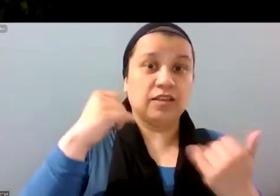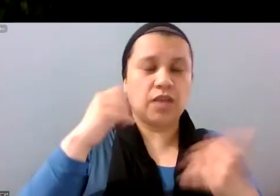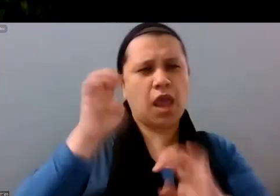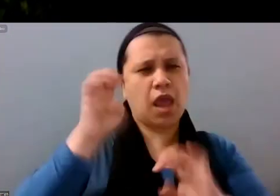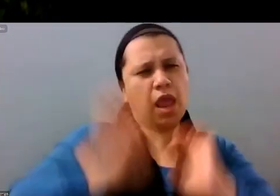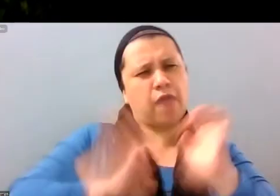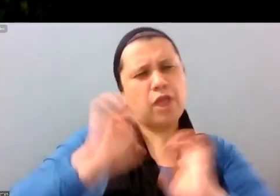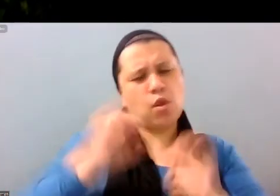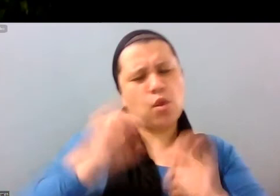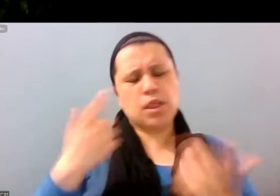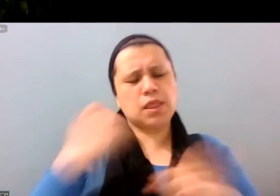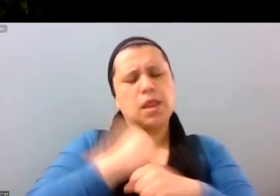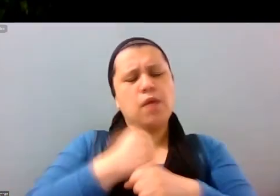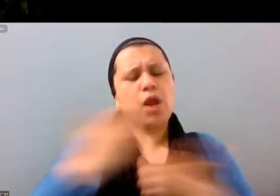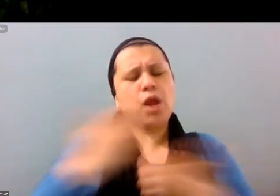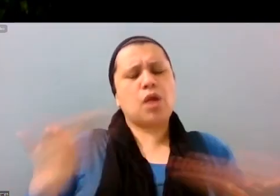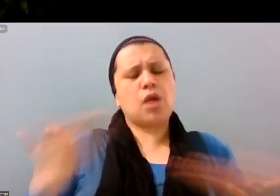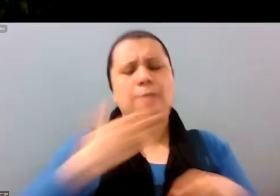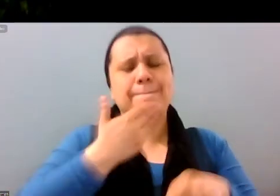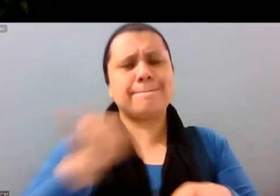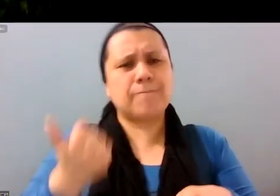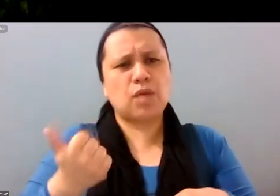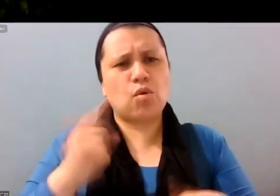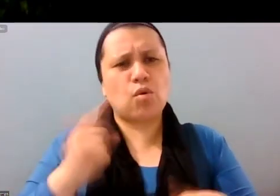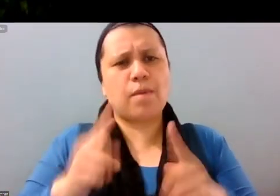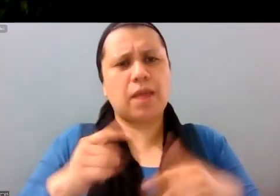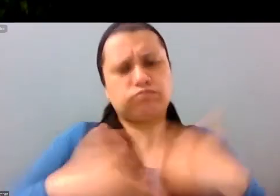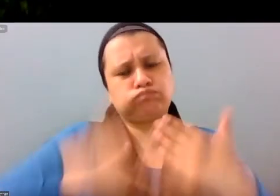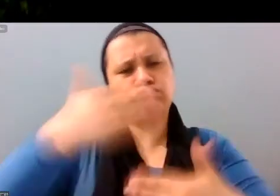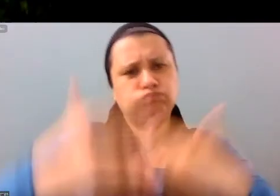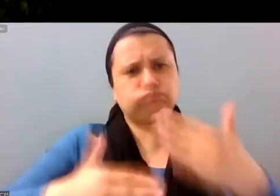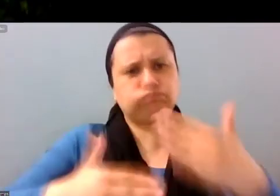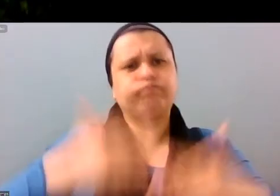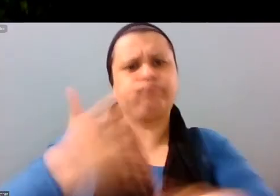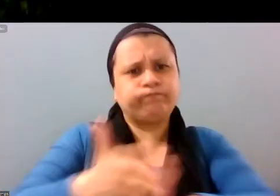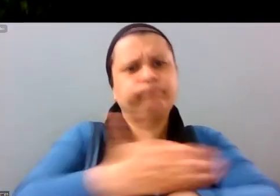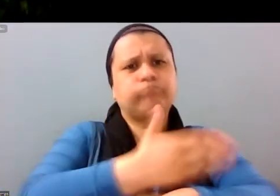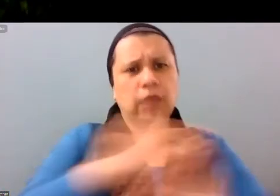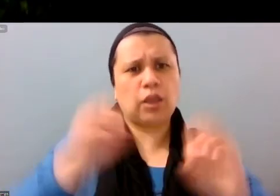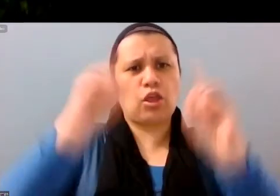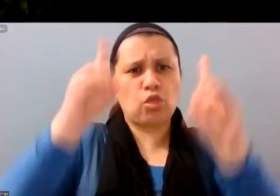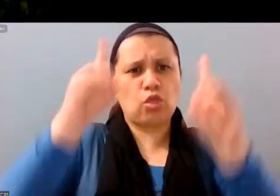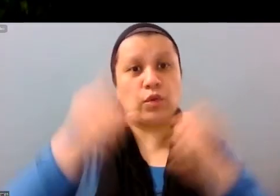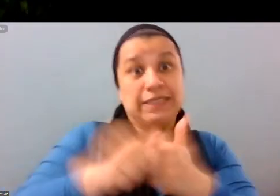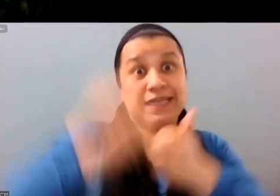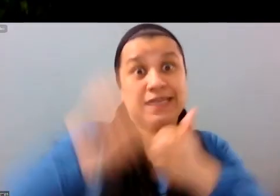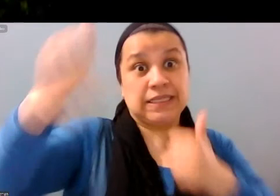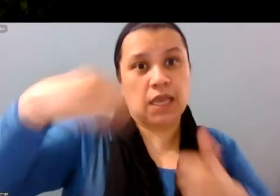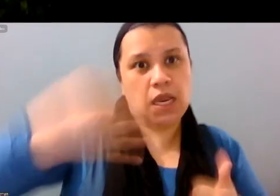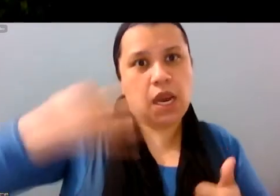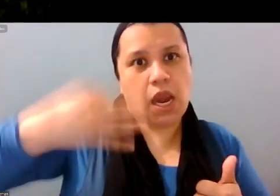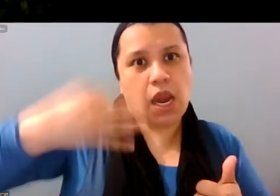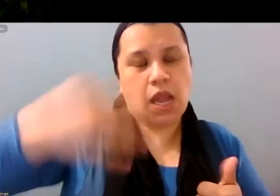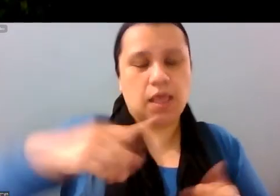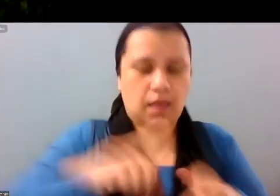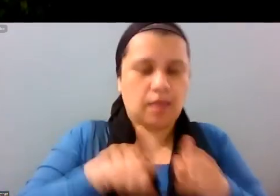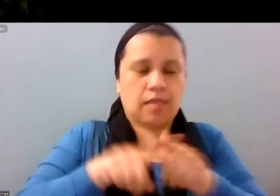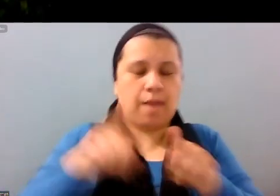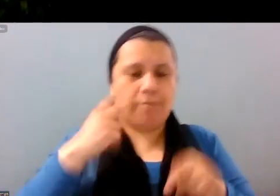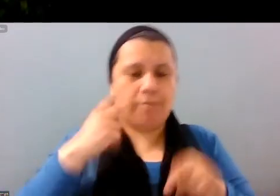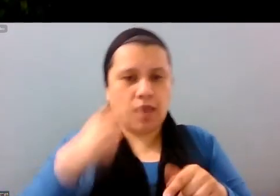qué tenemos que mejorar para seguir creciendo en educación a distancia con calidad y dar seguimiento a los